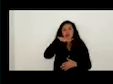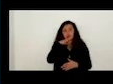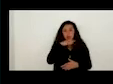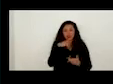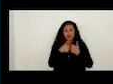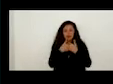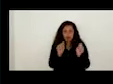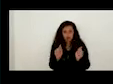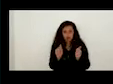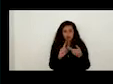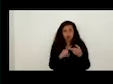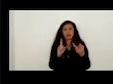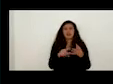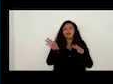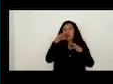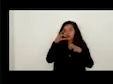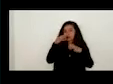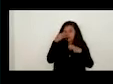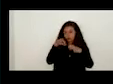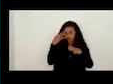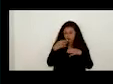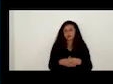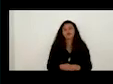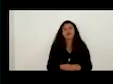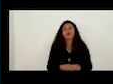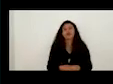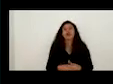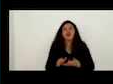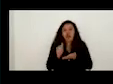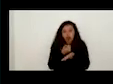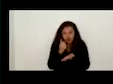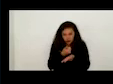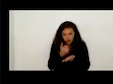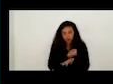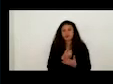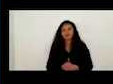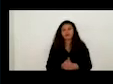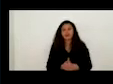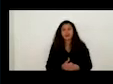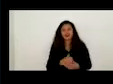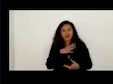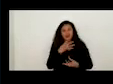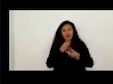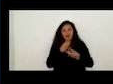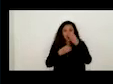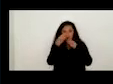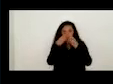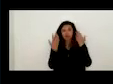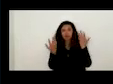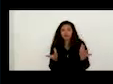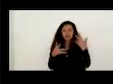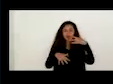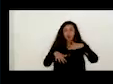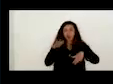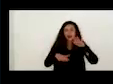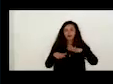las palomitas, por ejemplo, de maíz, el arroz, que son alimentos que a veces se les da una connotación